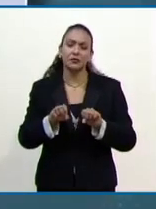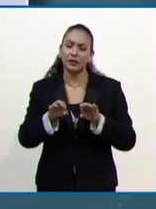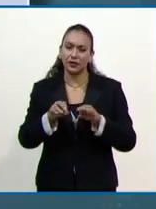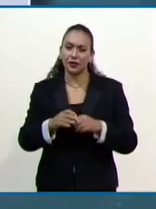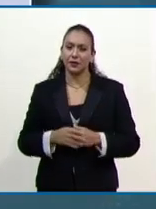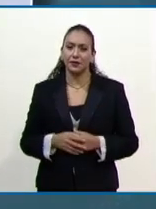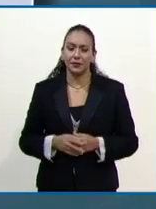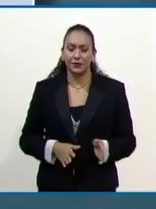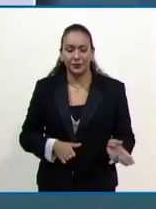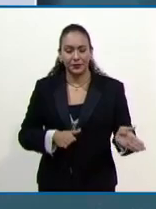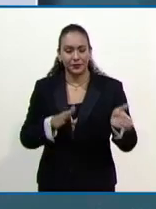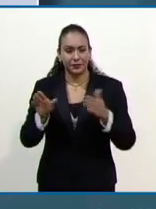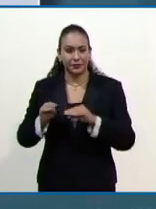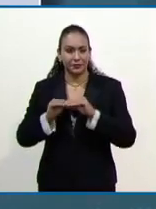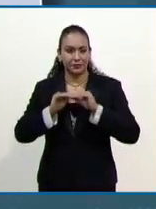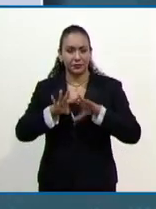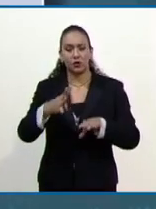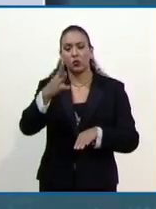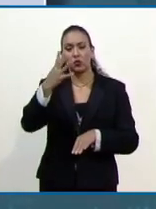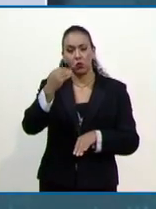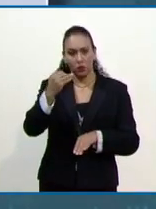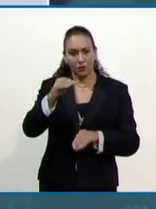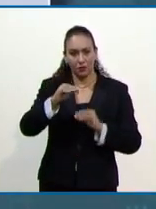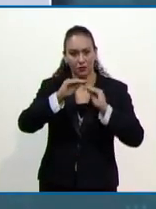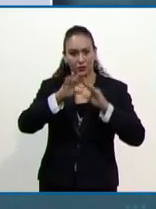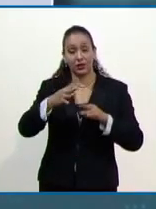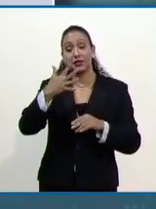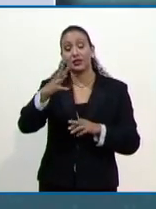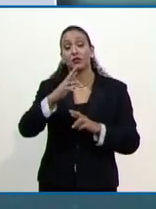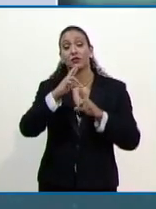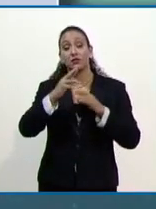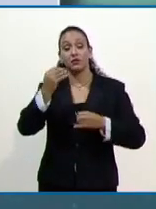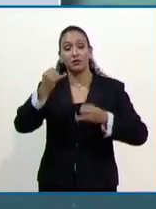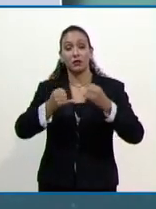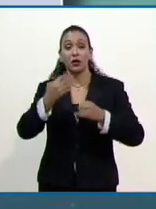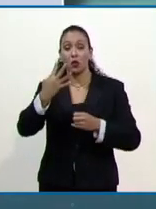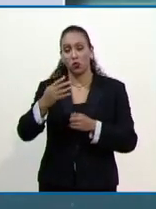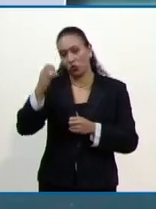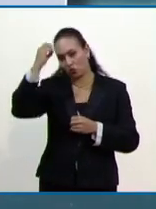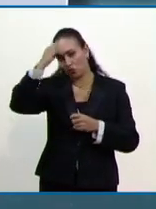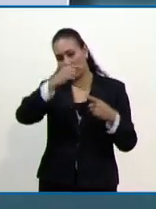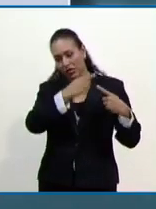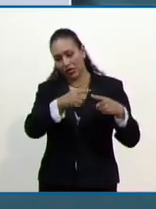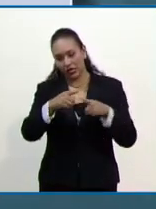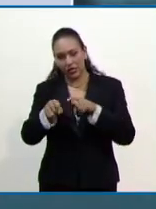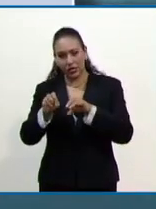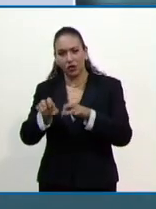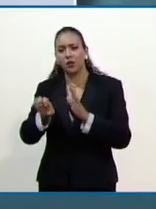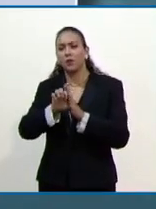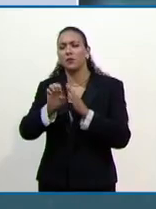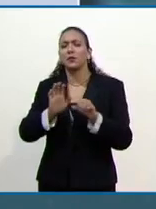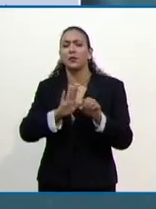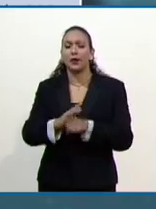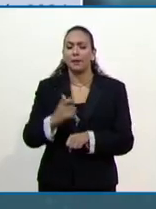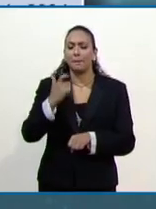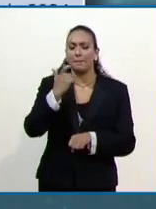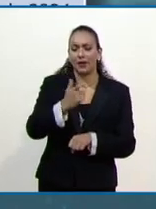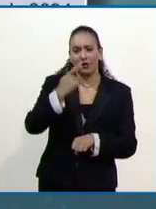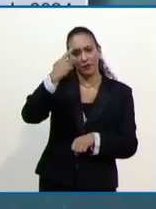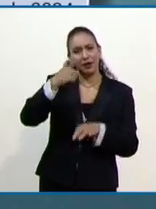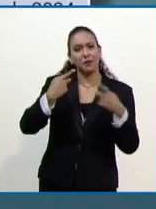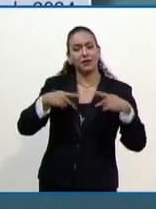regionales se difundieron 9 criterios, 5 jurisprudencias y 4 tesis aisladas sobre pago adicional a trabajadores de la